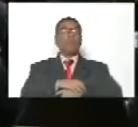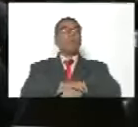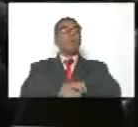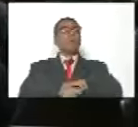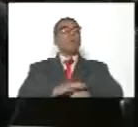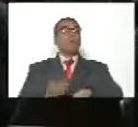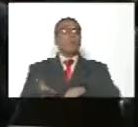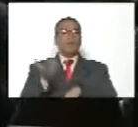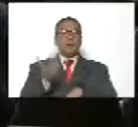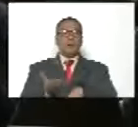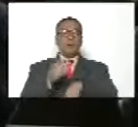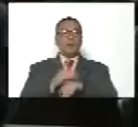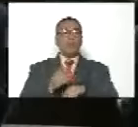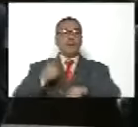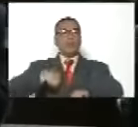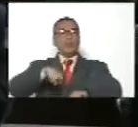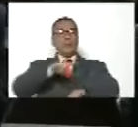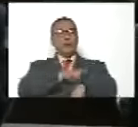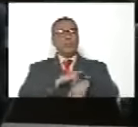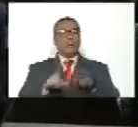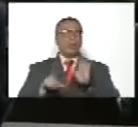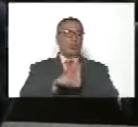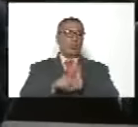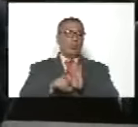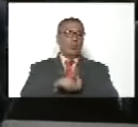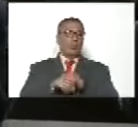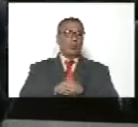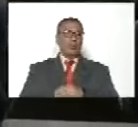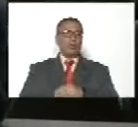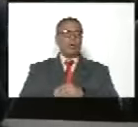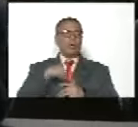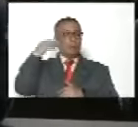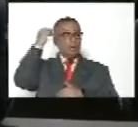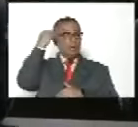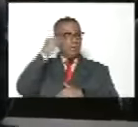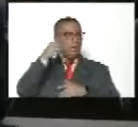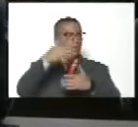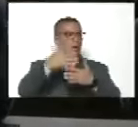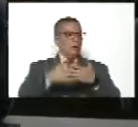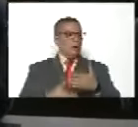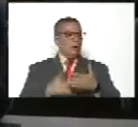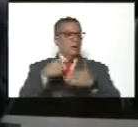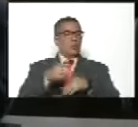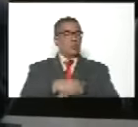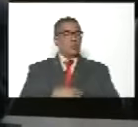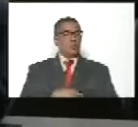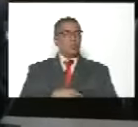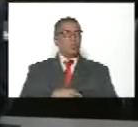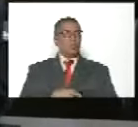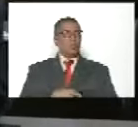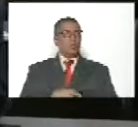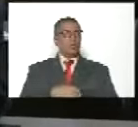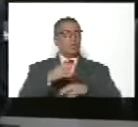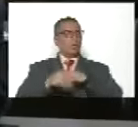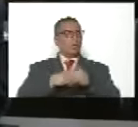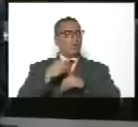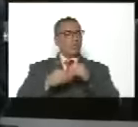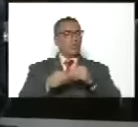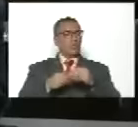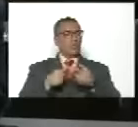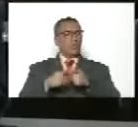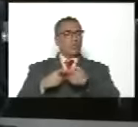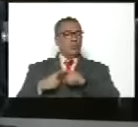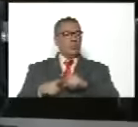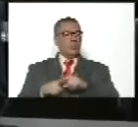importante para nuestra legislación y que prevé un régimen que establece una serie